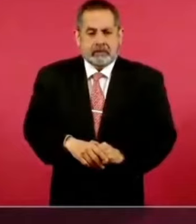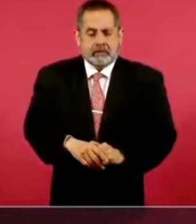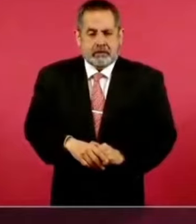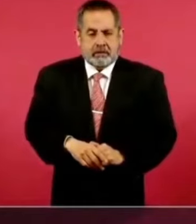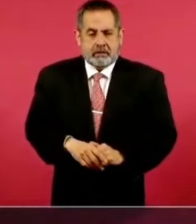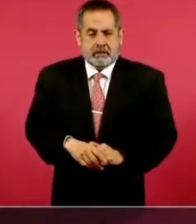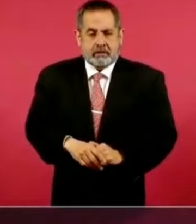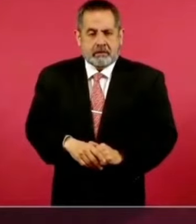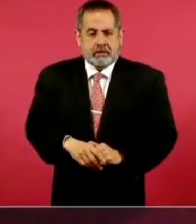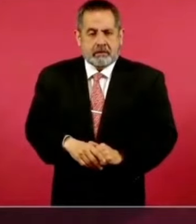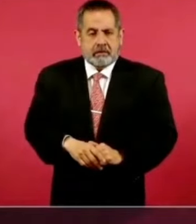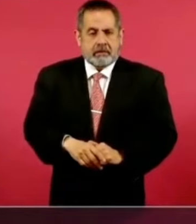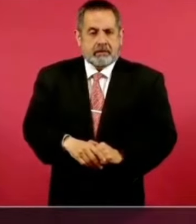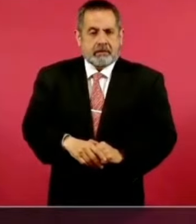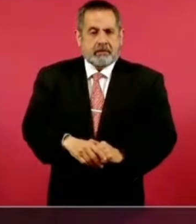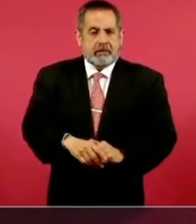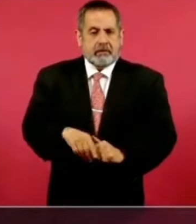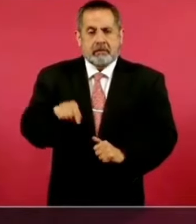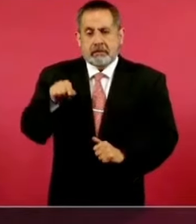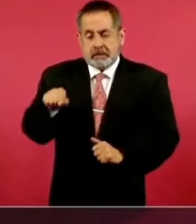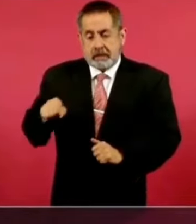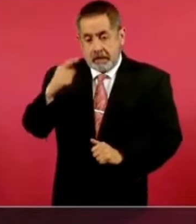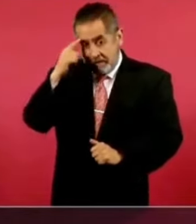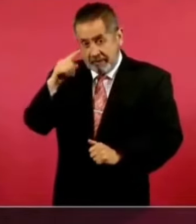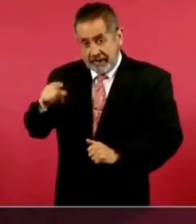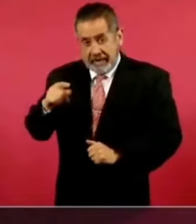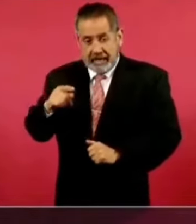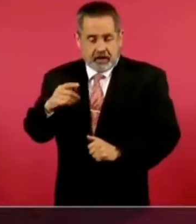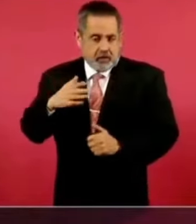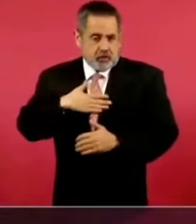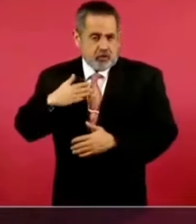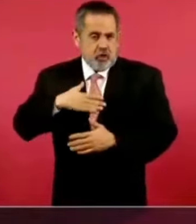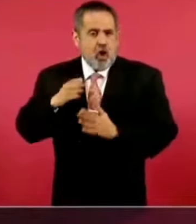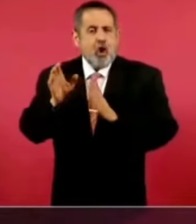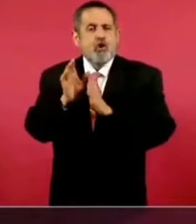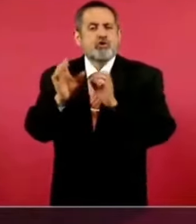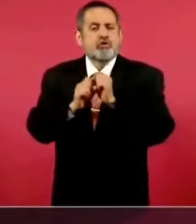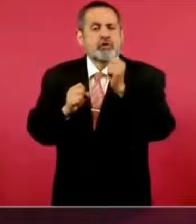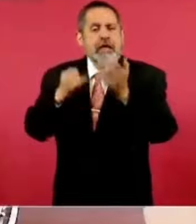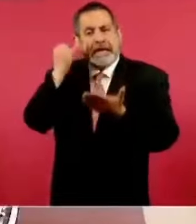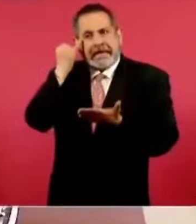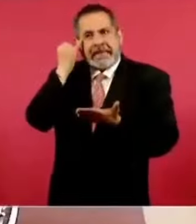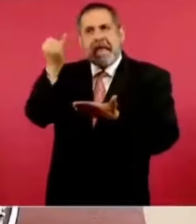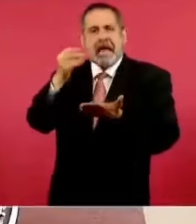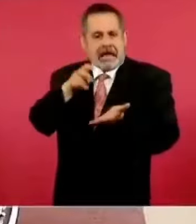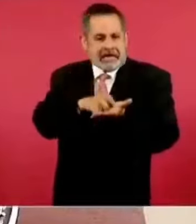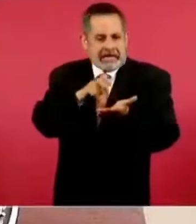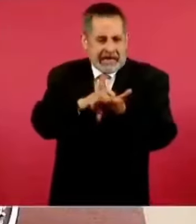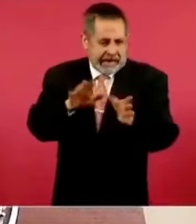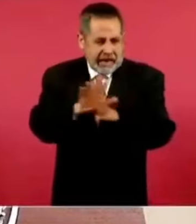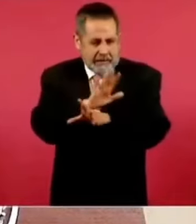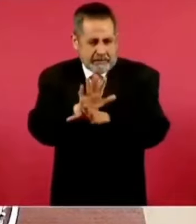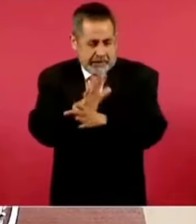el acto para dar a conocer las iniciativas de reforma a la Constitución